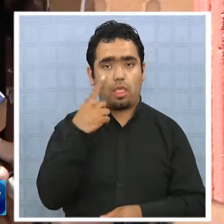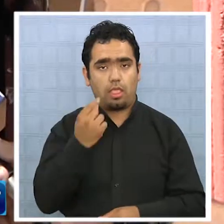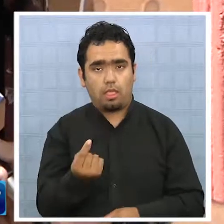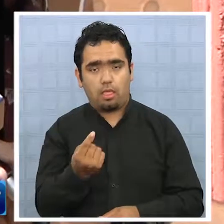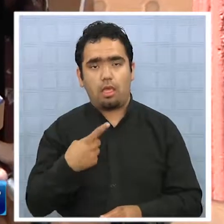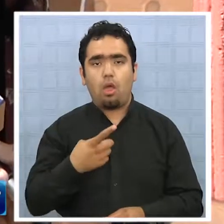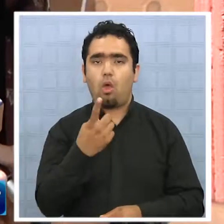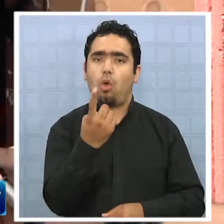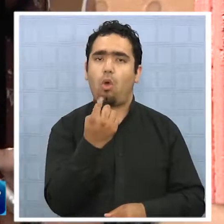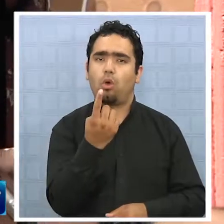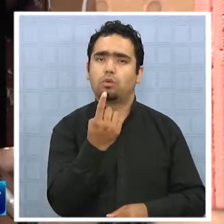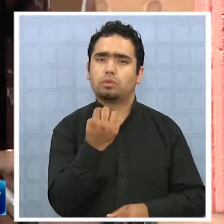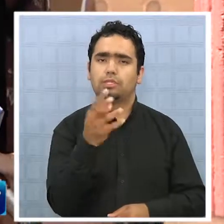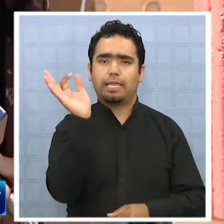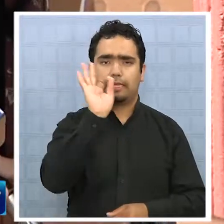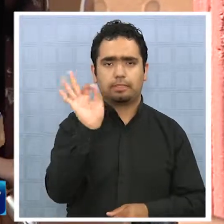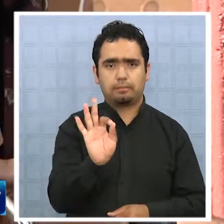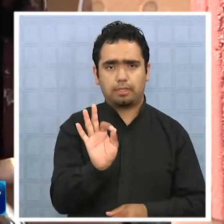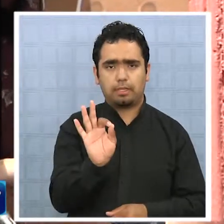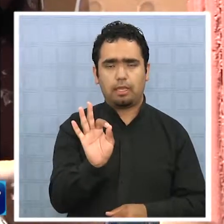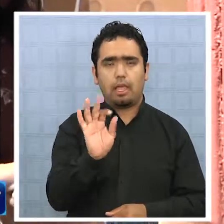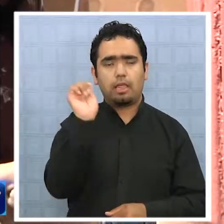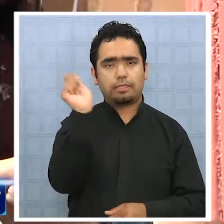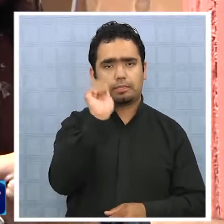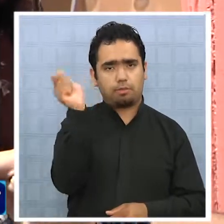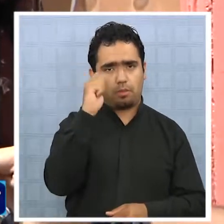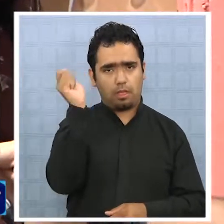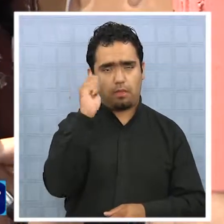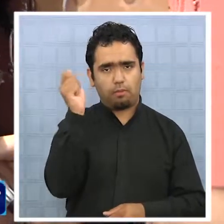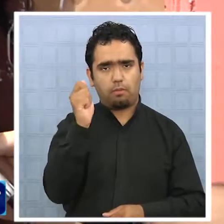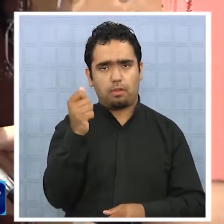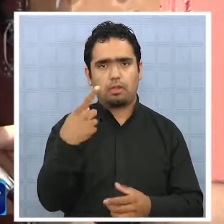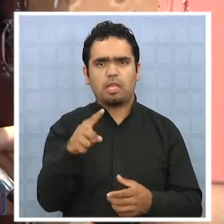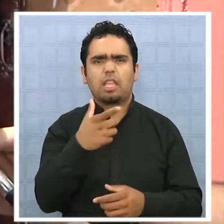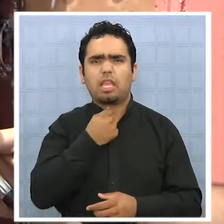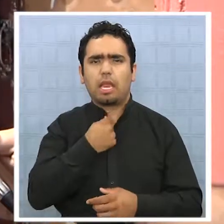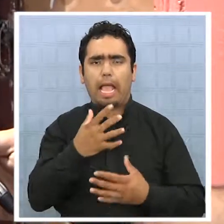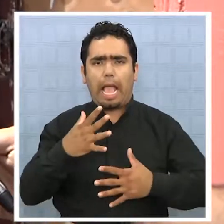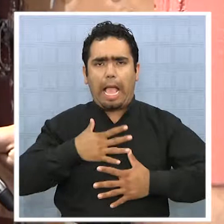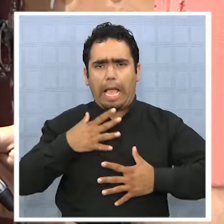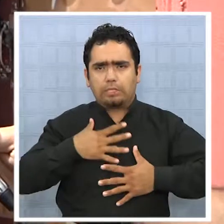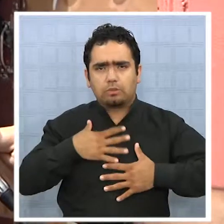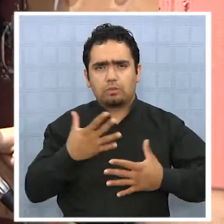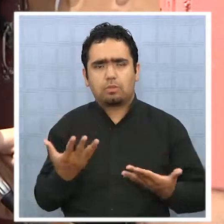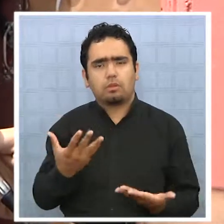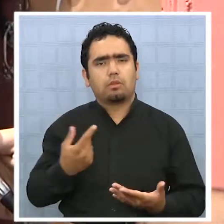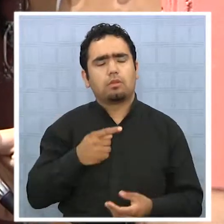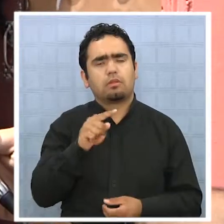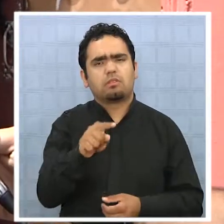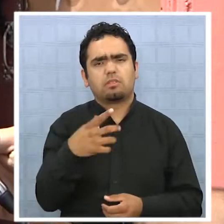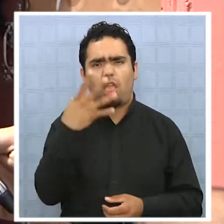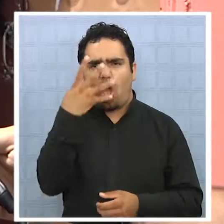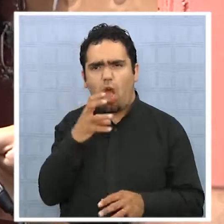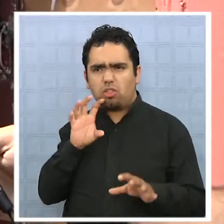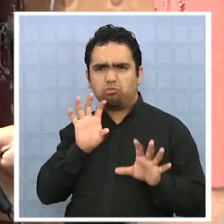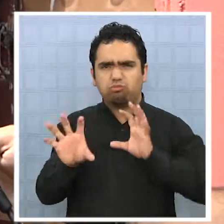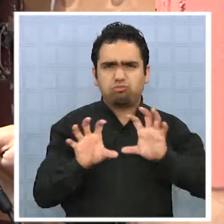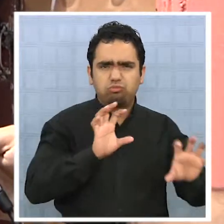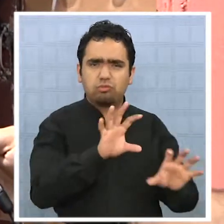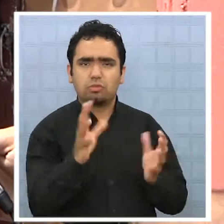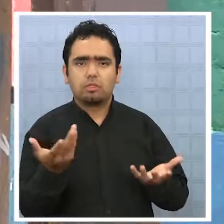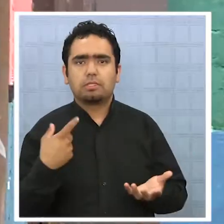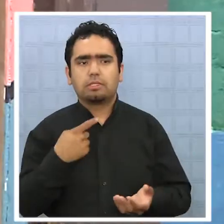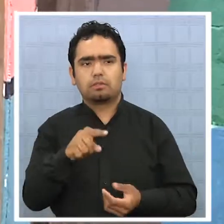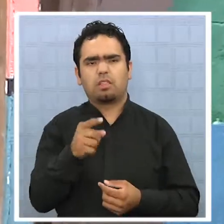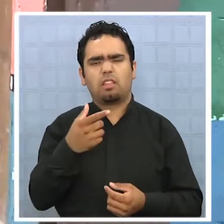en un 11 de septiembre amedrentarnos, pretenden instalar odiosidad, ¿ya? Pretenden instalar una